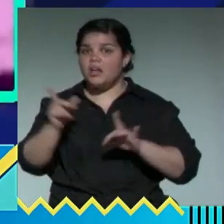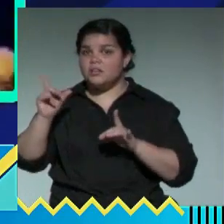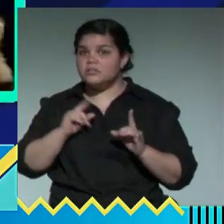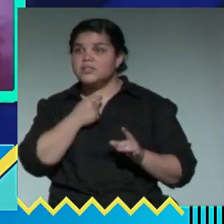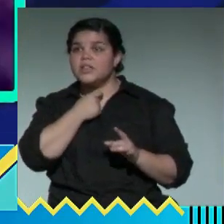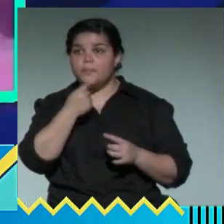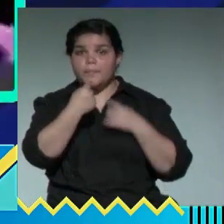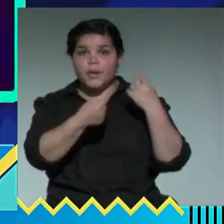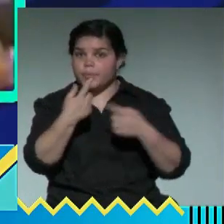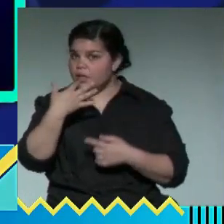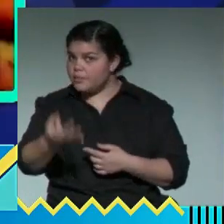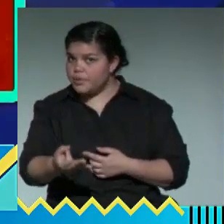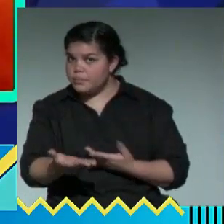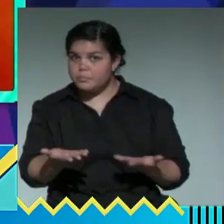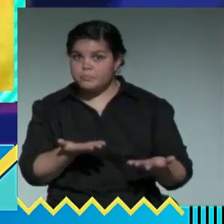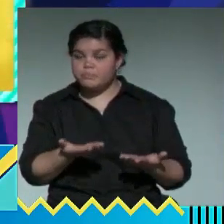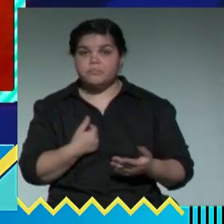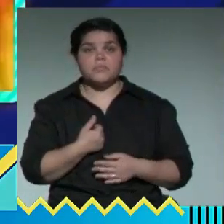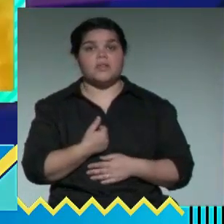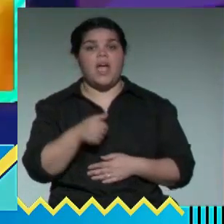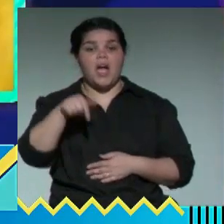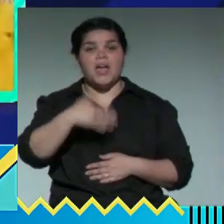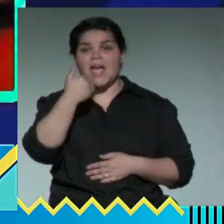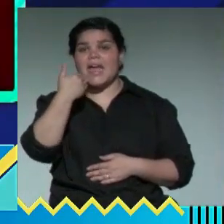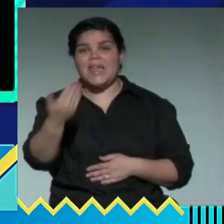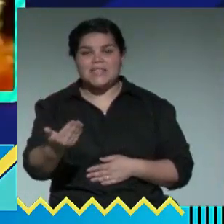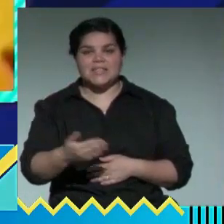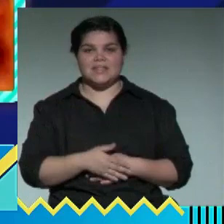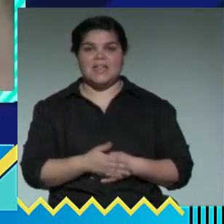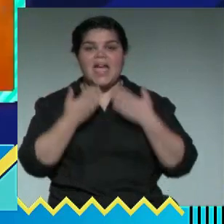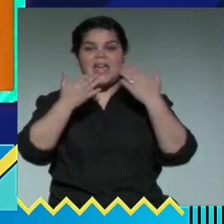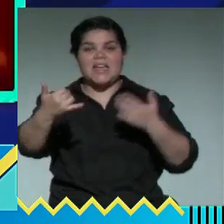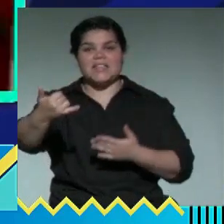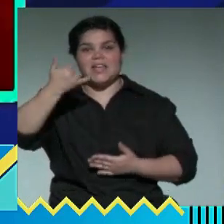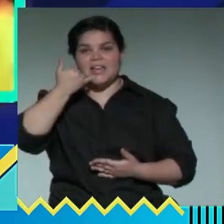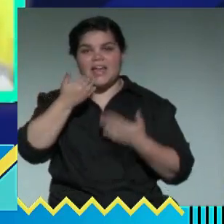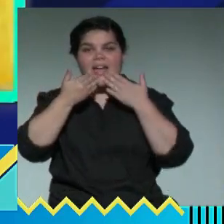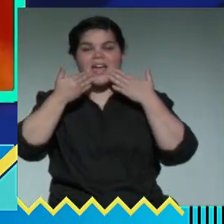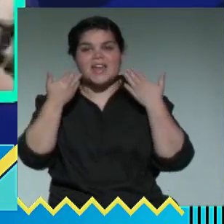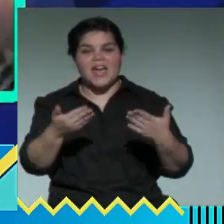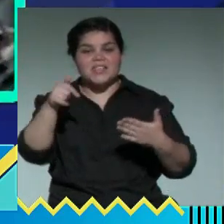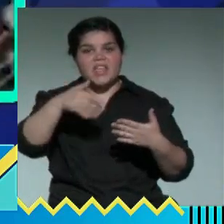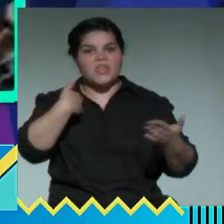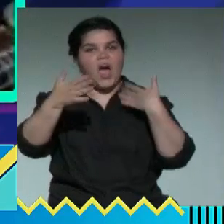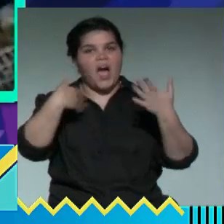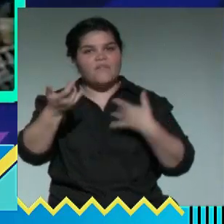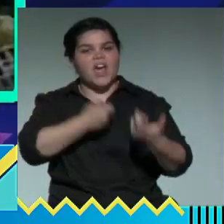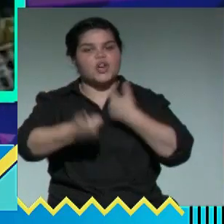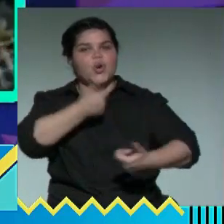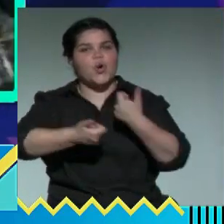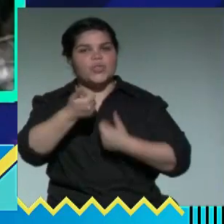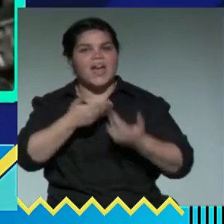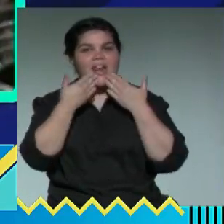quiere hacer realmente una pregunta, pero bueno, gracias por habernos atendido el teléfono nuevamente, por haberte sumado a esta charla y bueno, conocer un